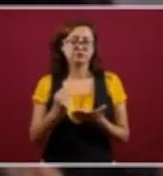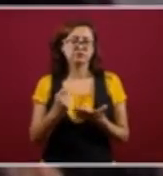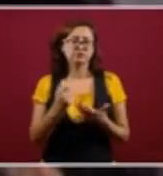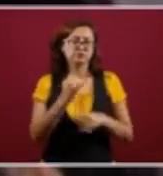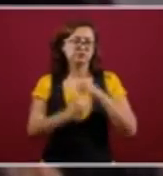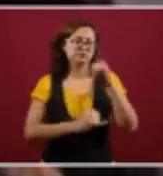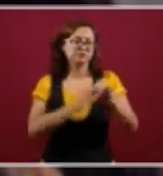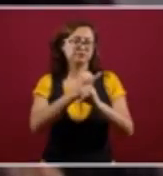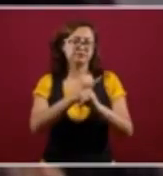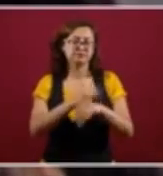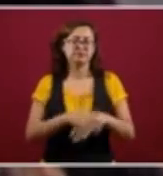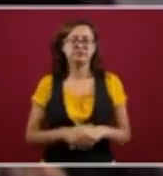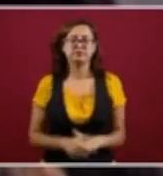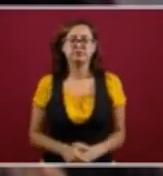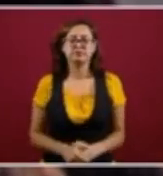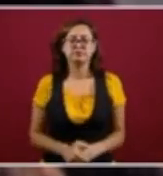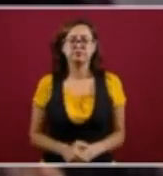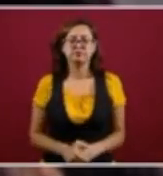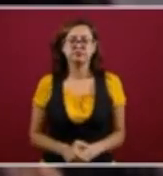internacional.